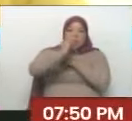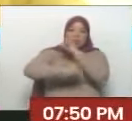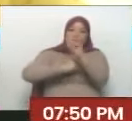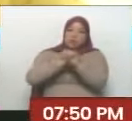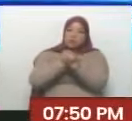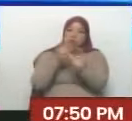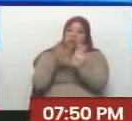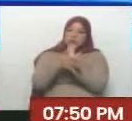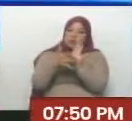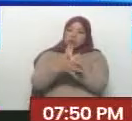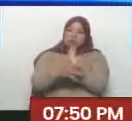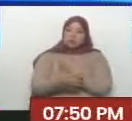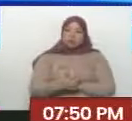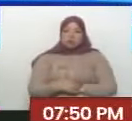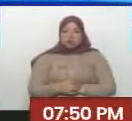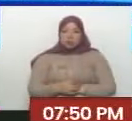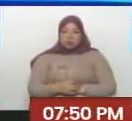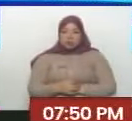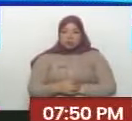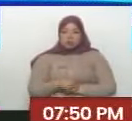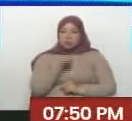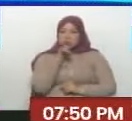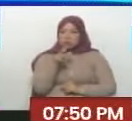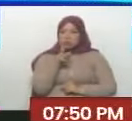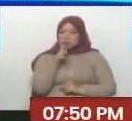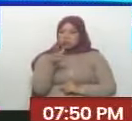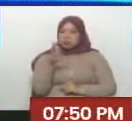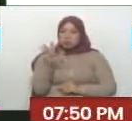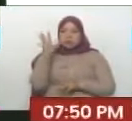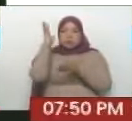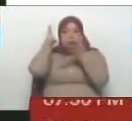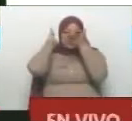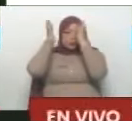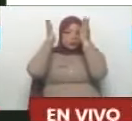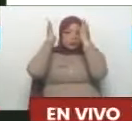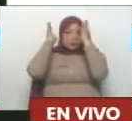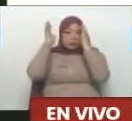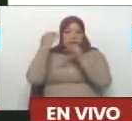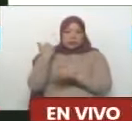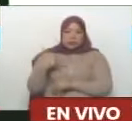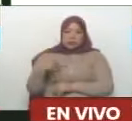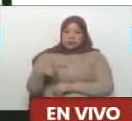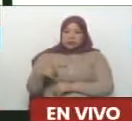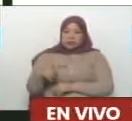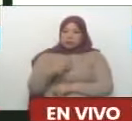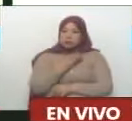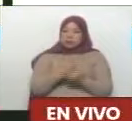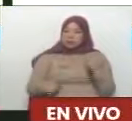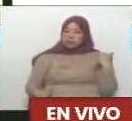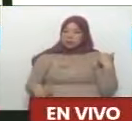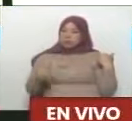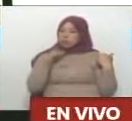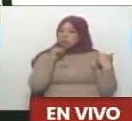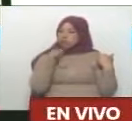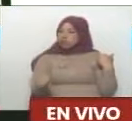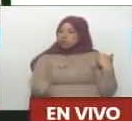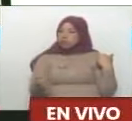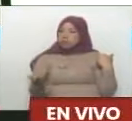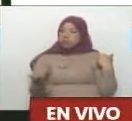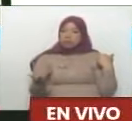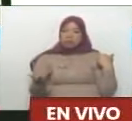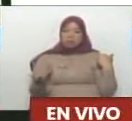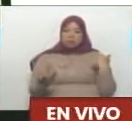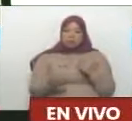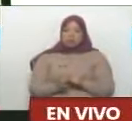qué significa? Bueno, esto es un precedente totalmente nefasto que pone a prueba si las instituciones internacionales de aviación civil van a actuar